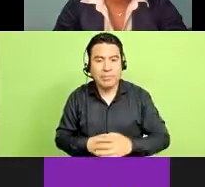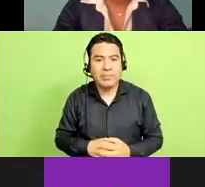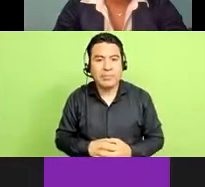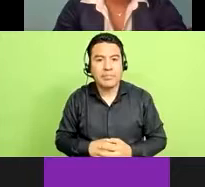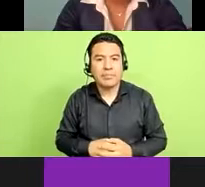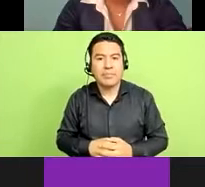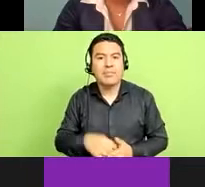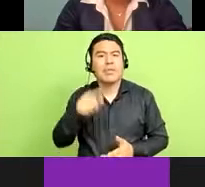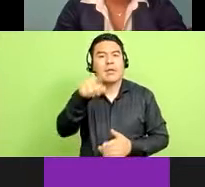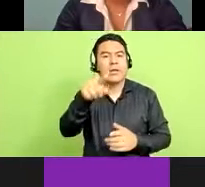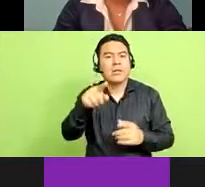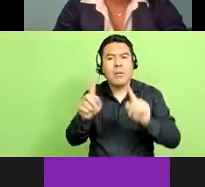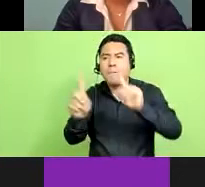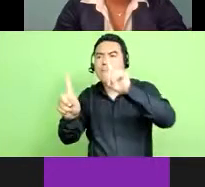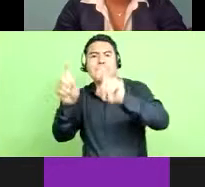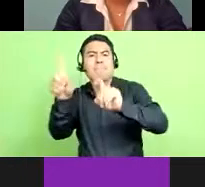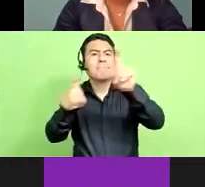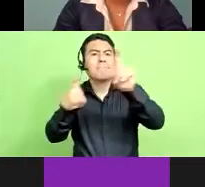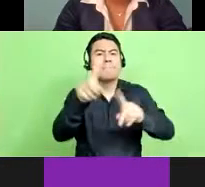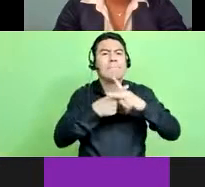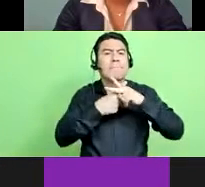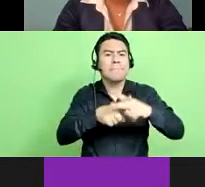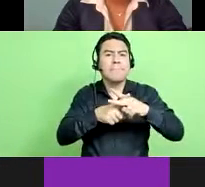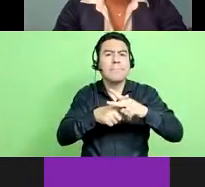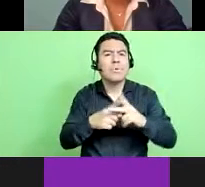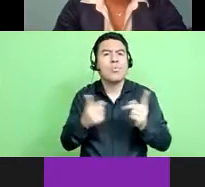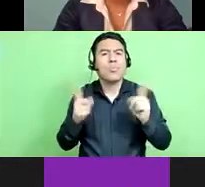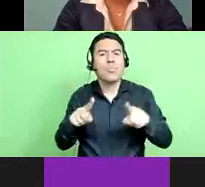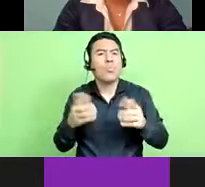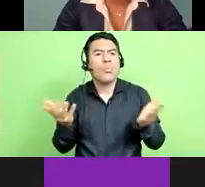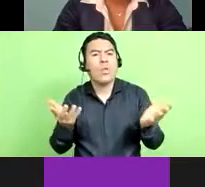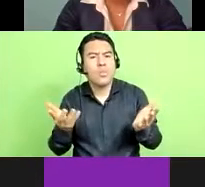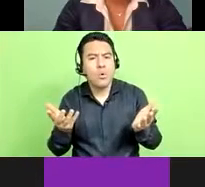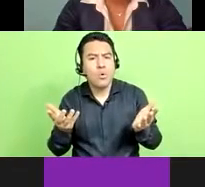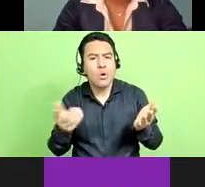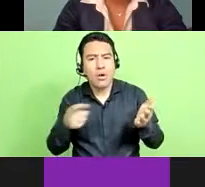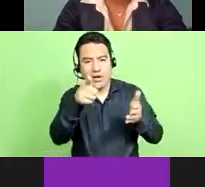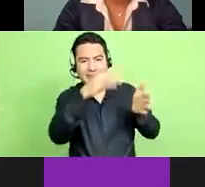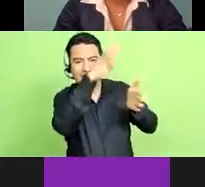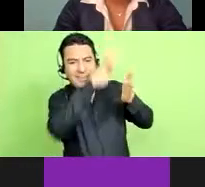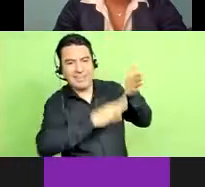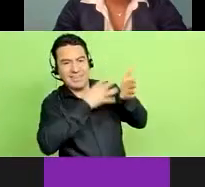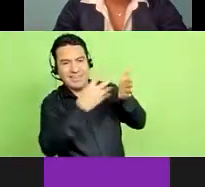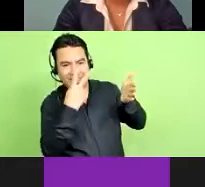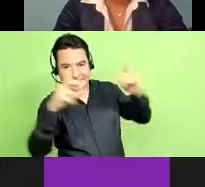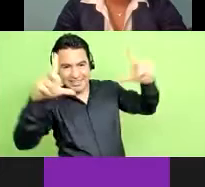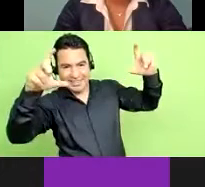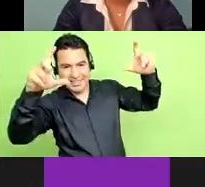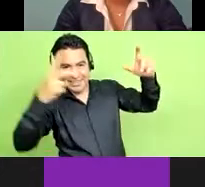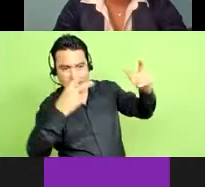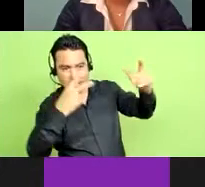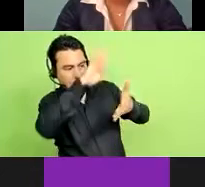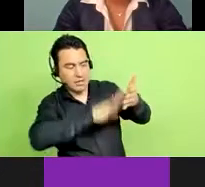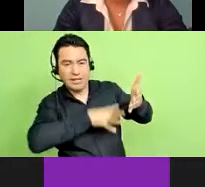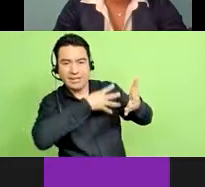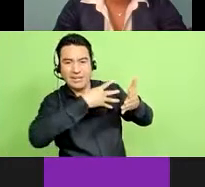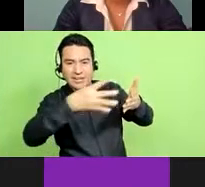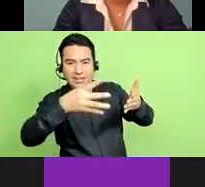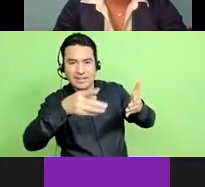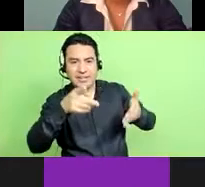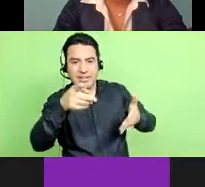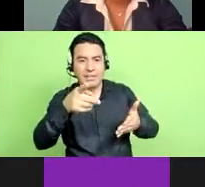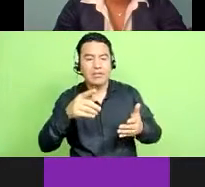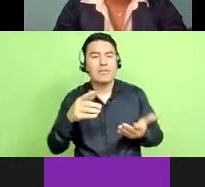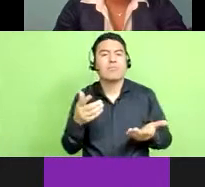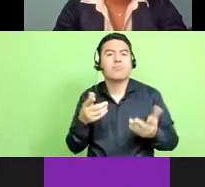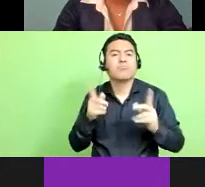respecto a la etapa consultiva tenemos acá también una fecha un horario a